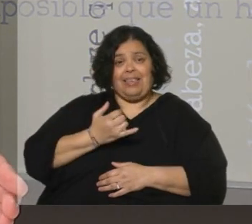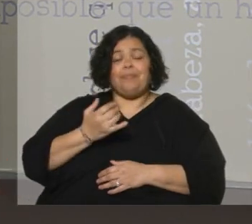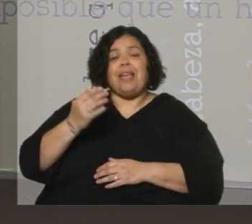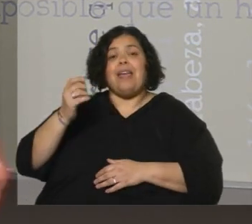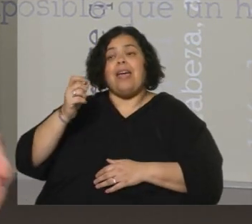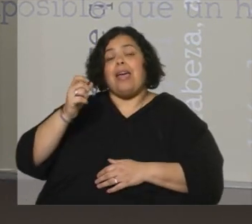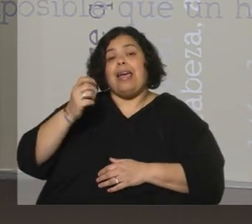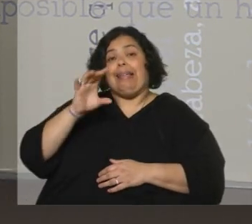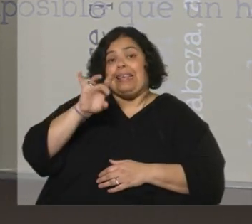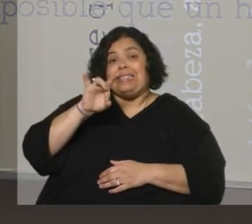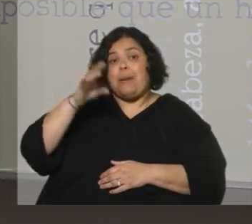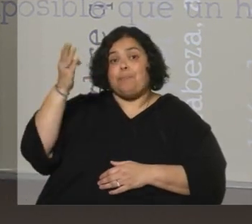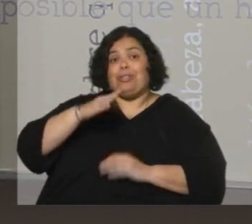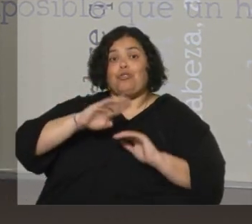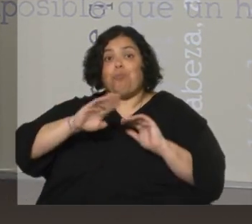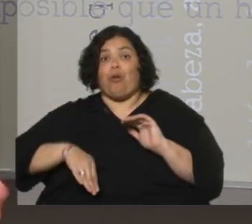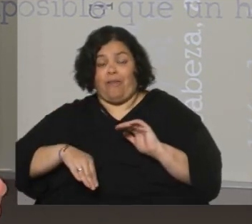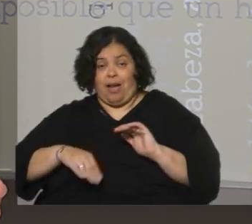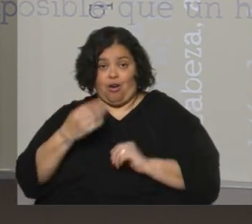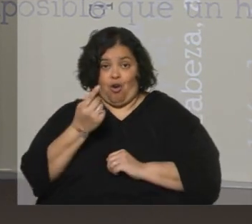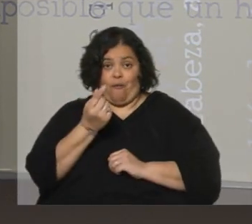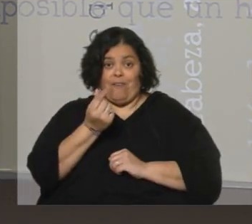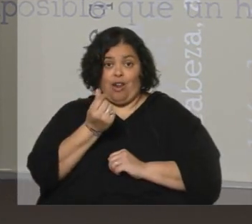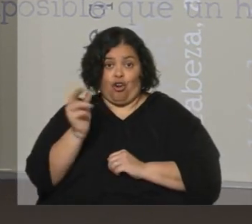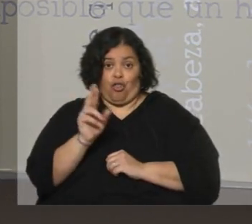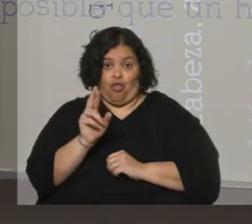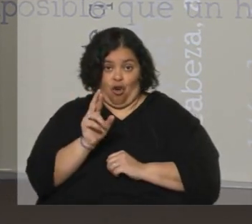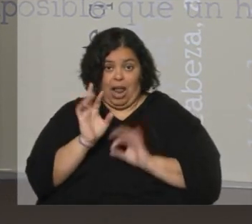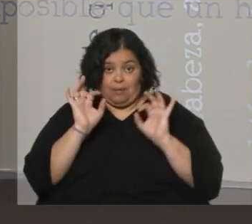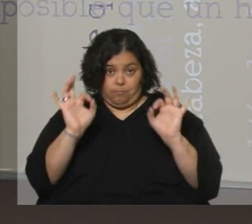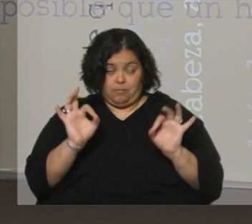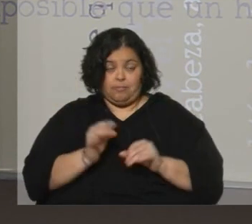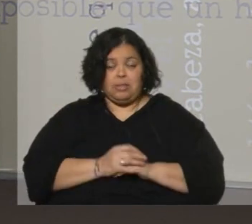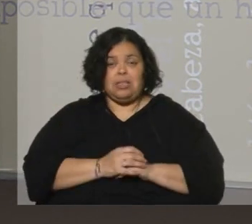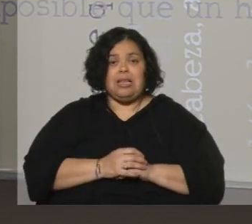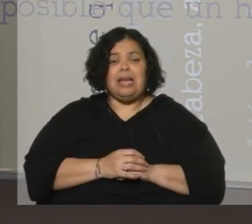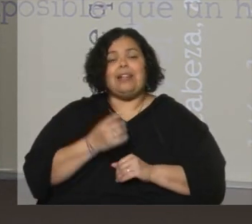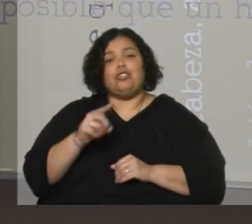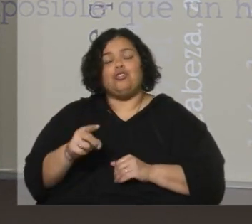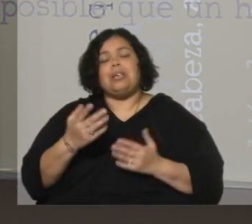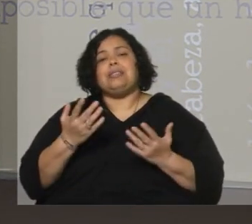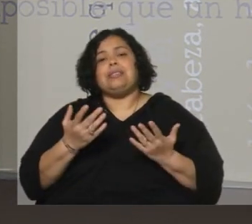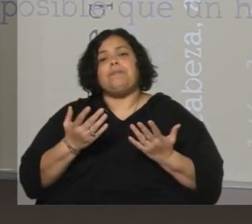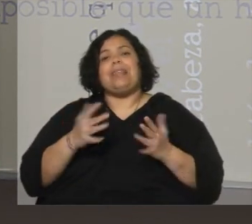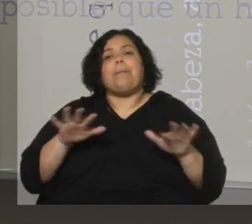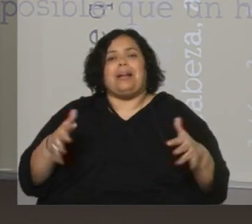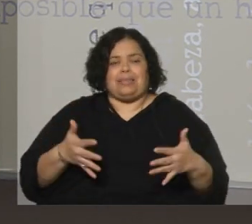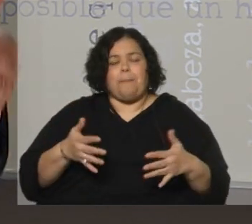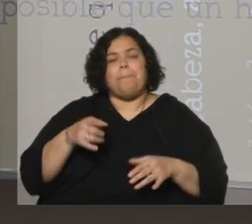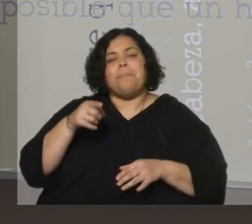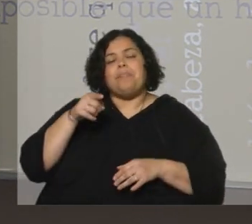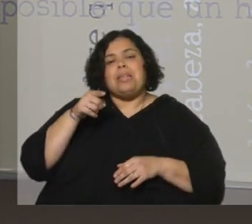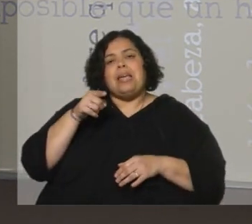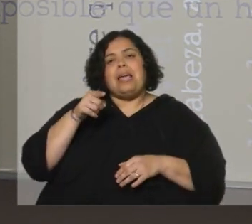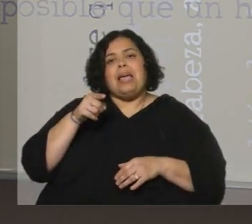lo ha dicho que estamos Este retrasados en el valor del dólar en ese sentido entonces sucede sucede mucho como tú